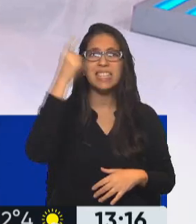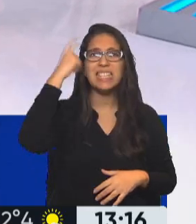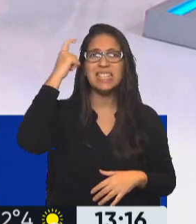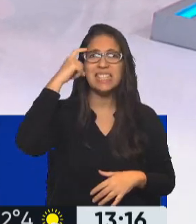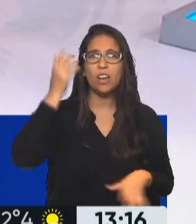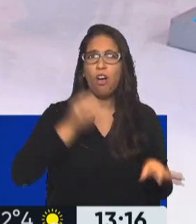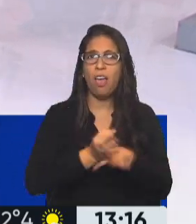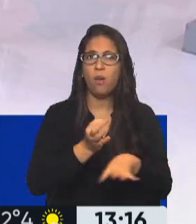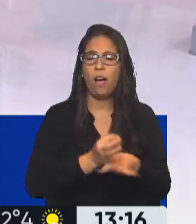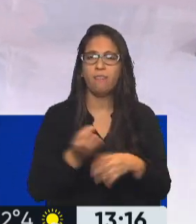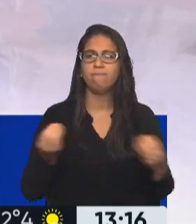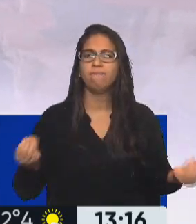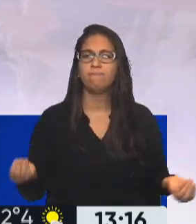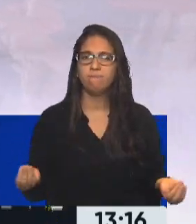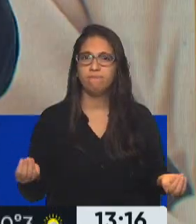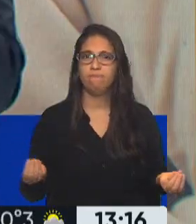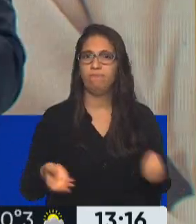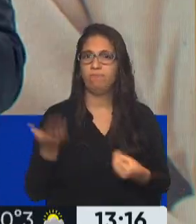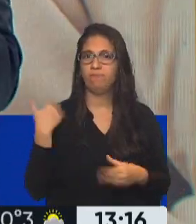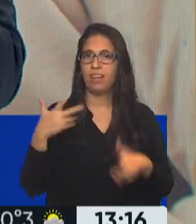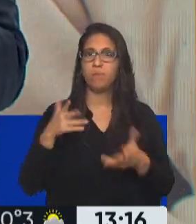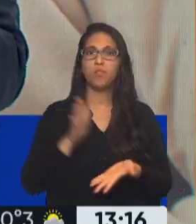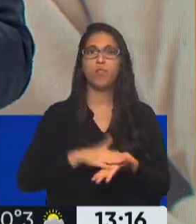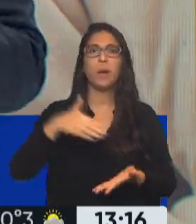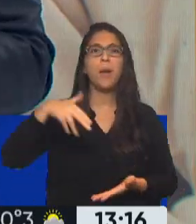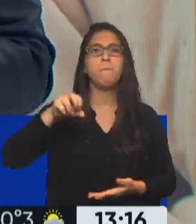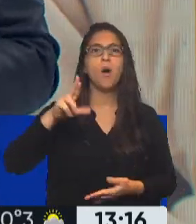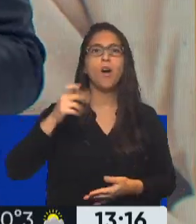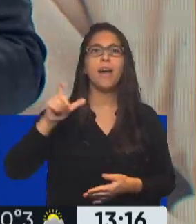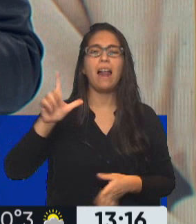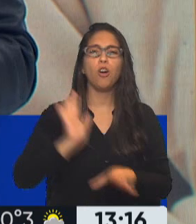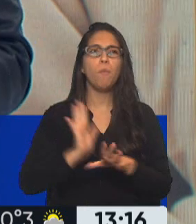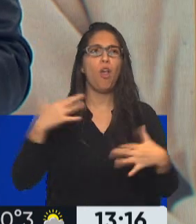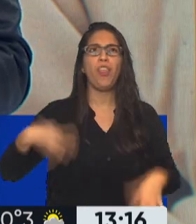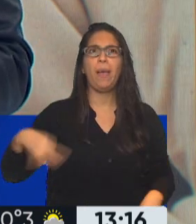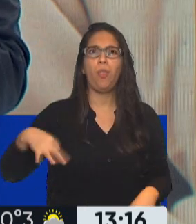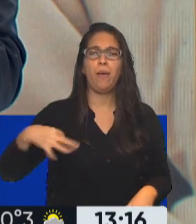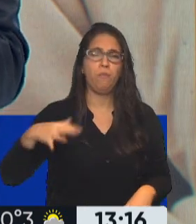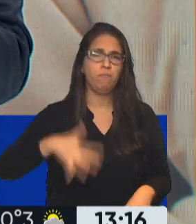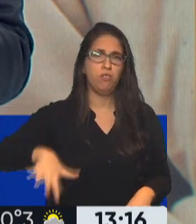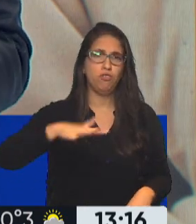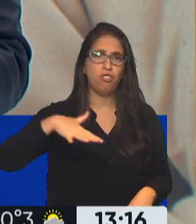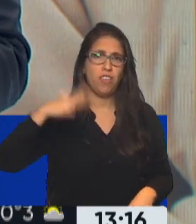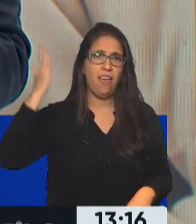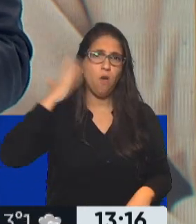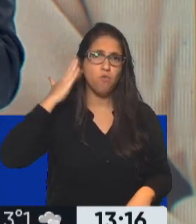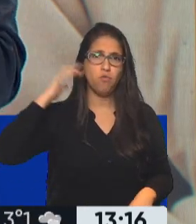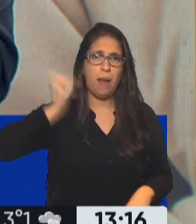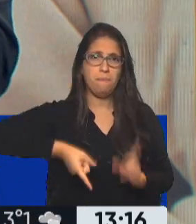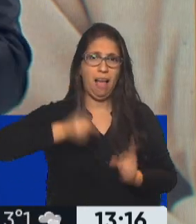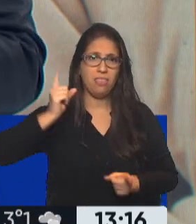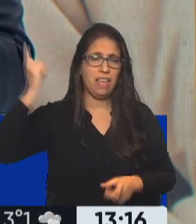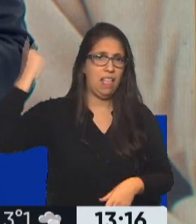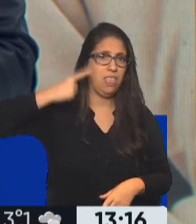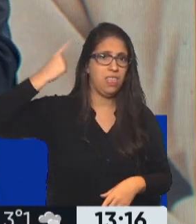Enorme desafío, esto, psicoeducar. Cuando hablábamos recién de lo moral tiene que ver con una cuestión social y cultural, ¿no? Entonces, a esa generación de abuelas que